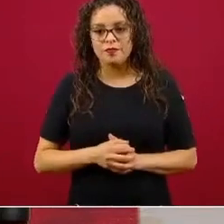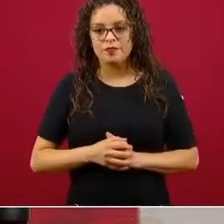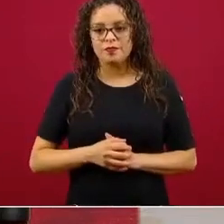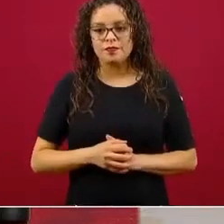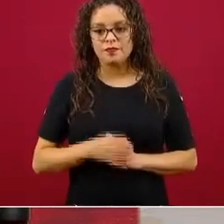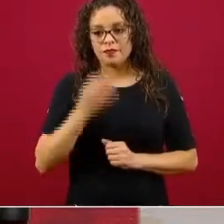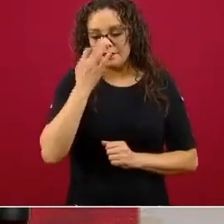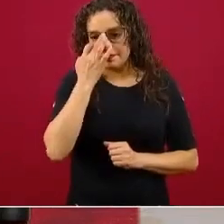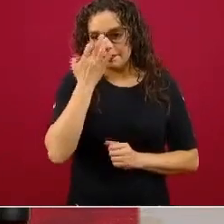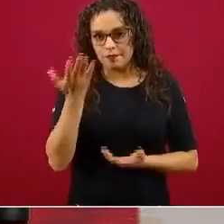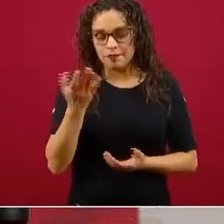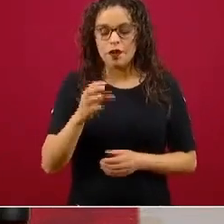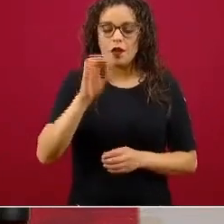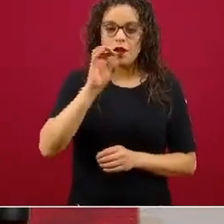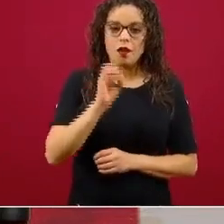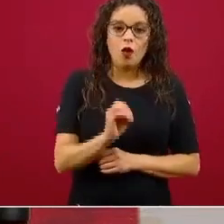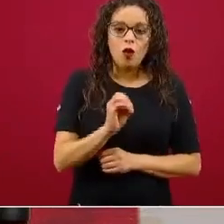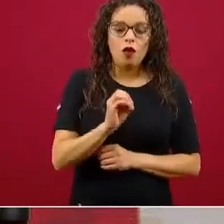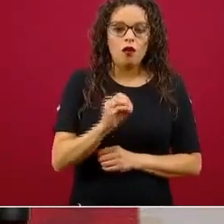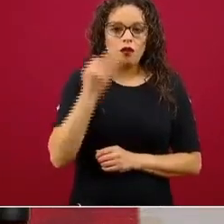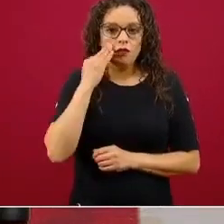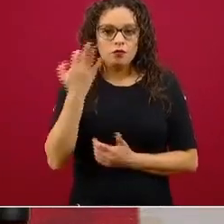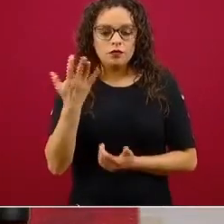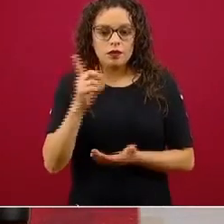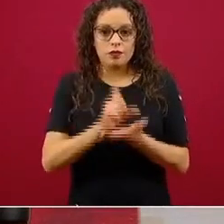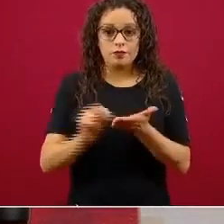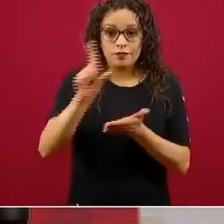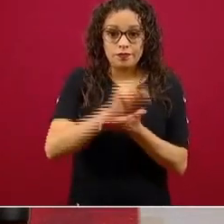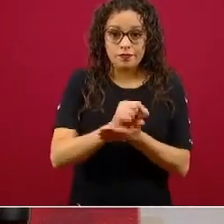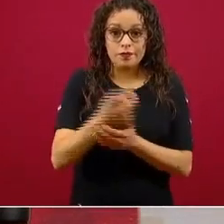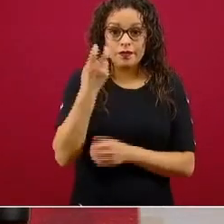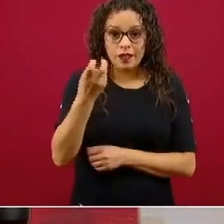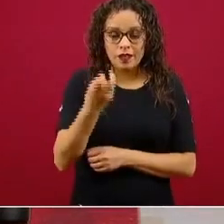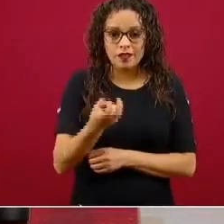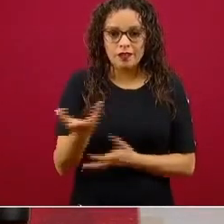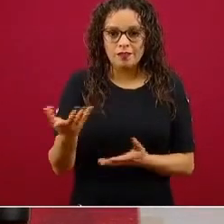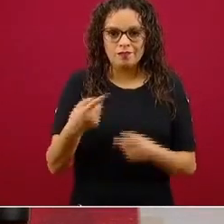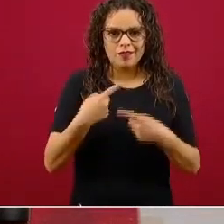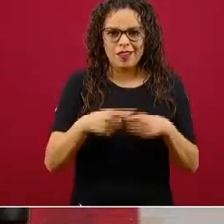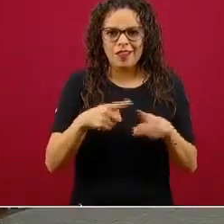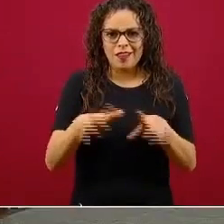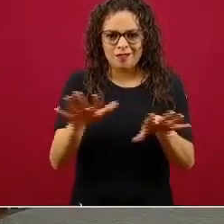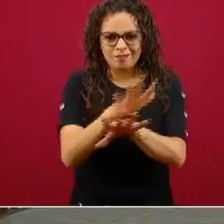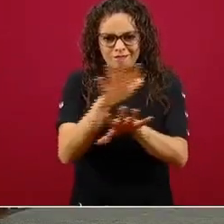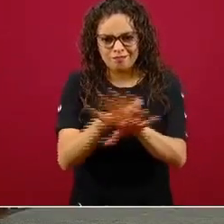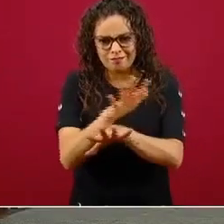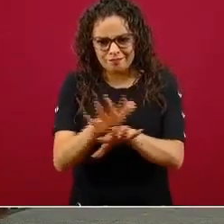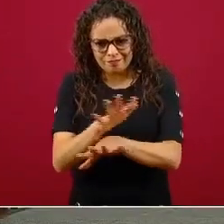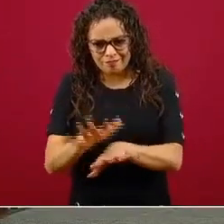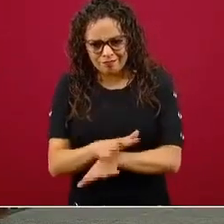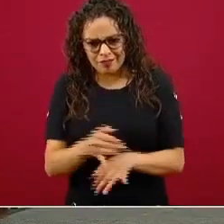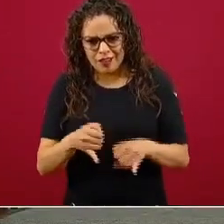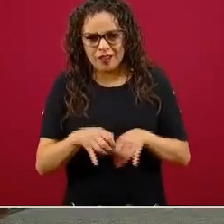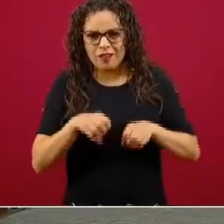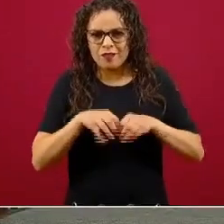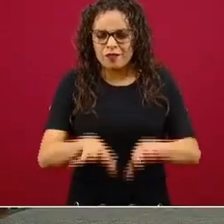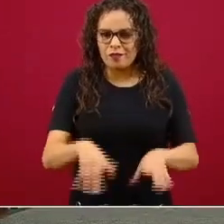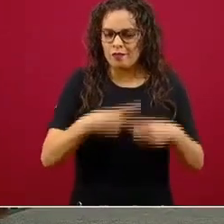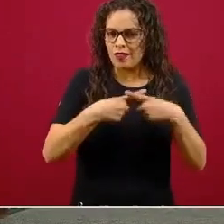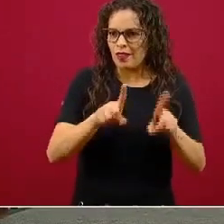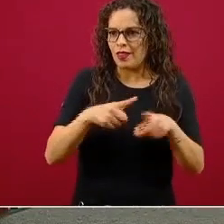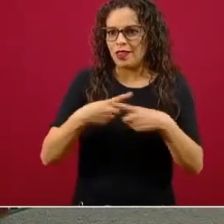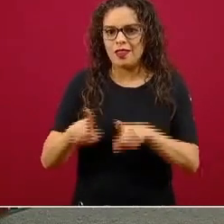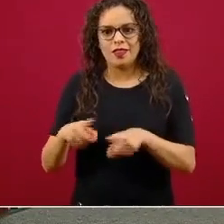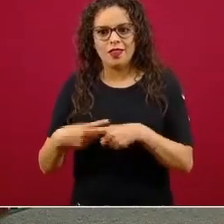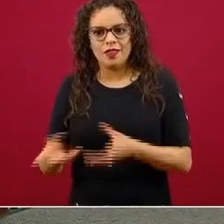de las redes sociales, y se empiezan a hacer distintos circuitos de información. Hemos hablado de estas oleadas de información, a veces